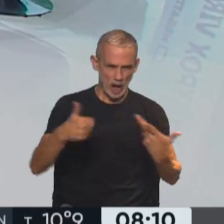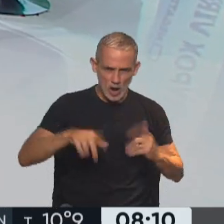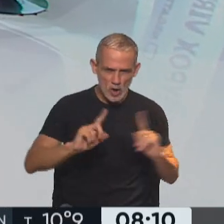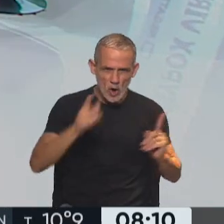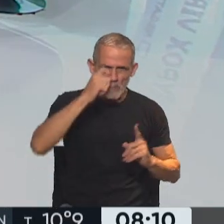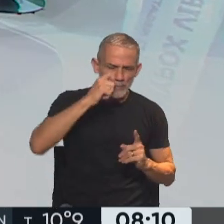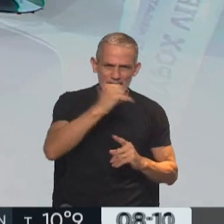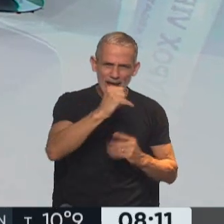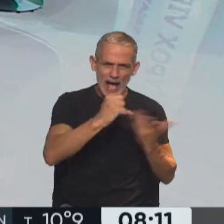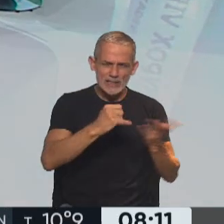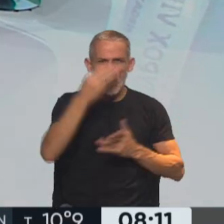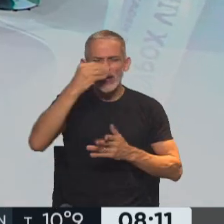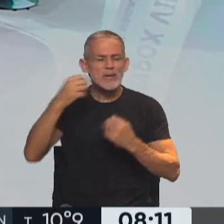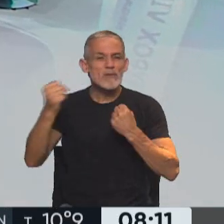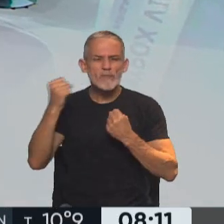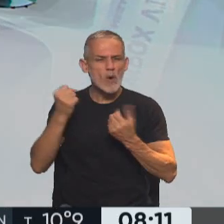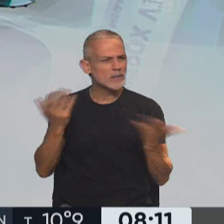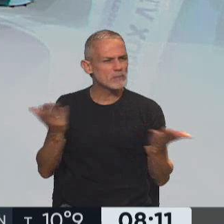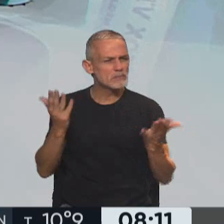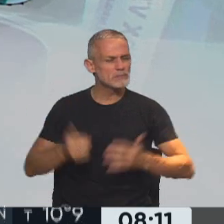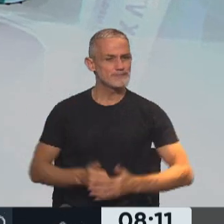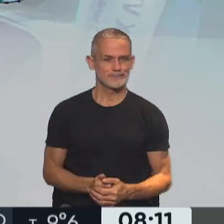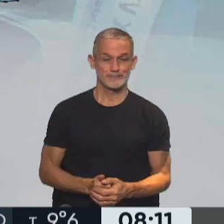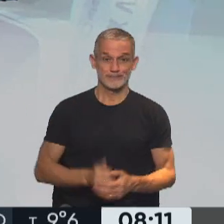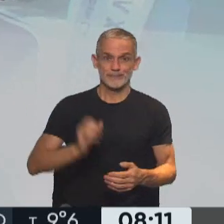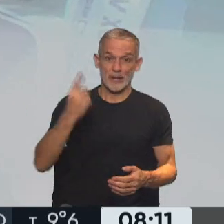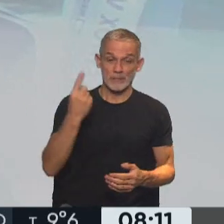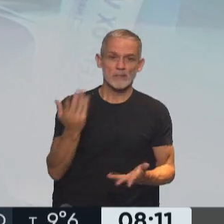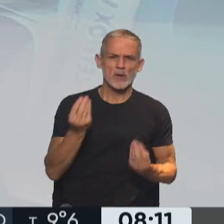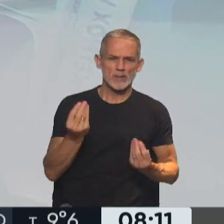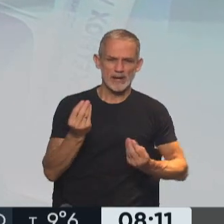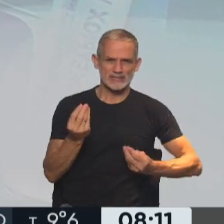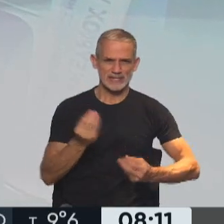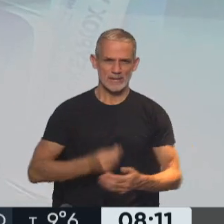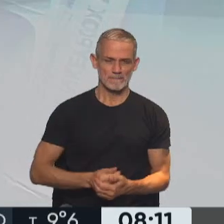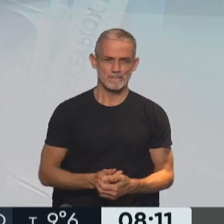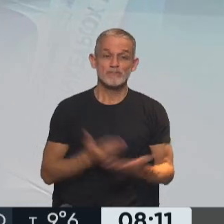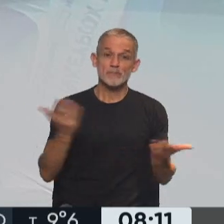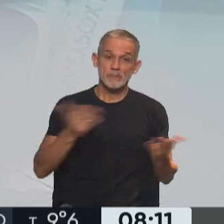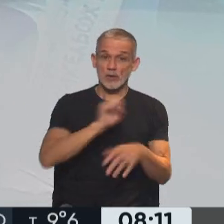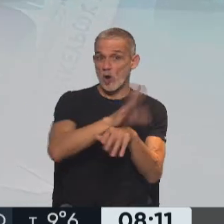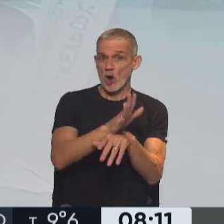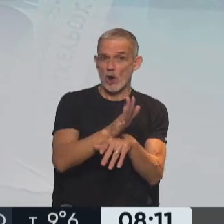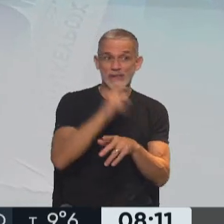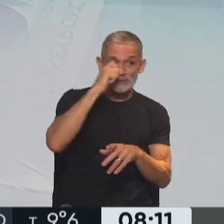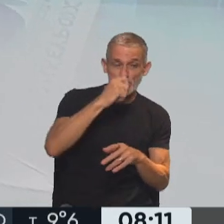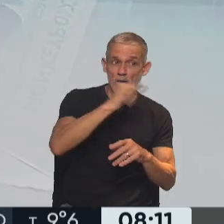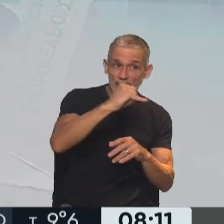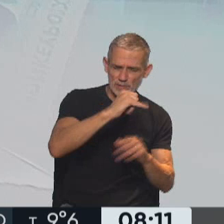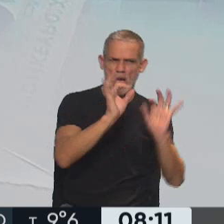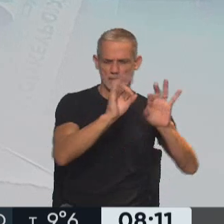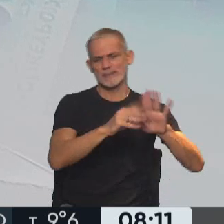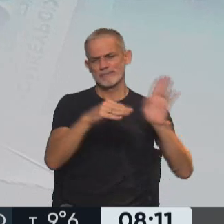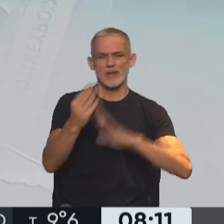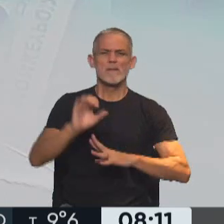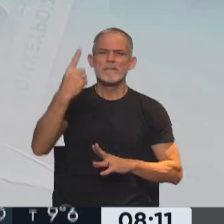gripes tan fuertes? Sí, yo creo que en este sentido lo primero a destacar es que hay que descartar el COVID, ¿no? Siempre el